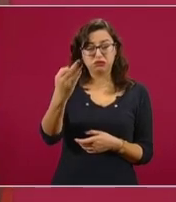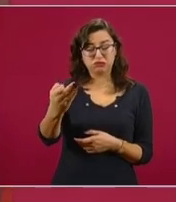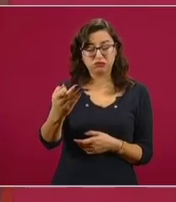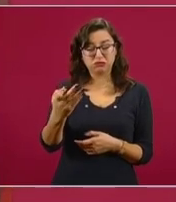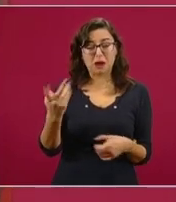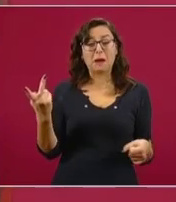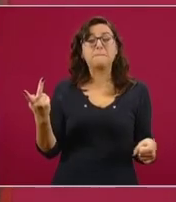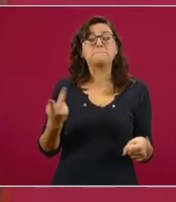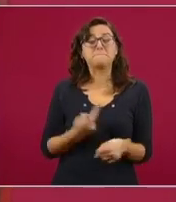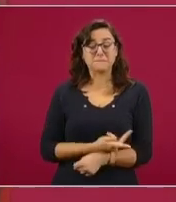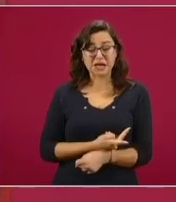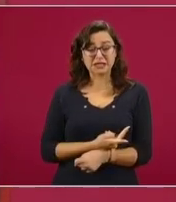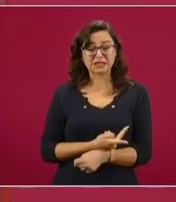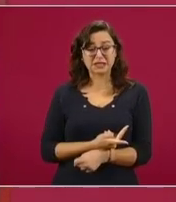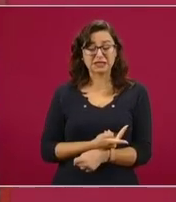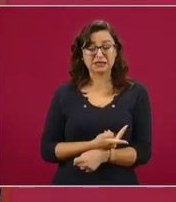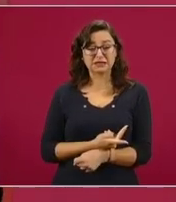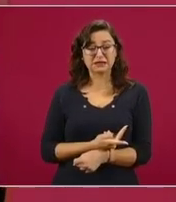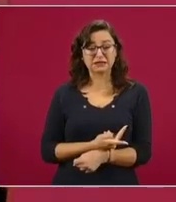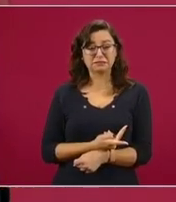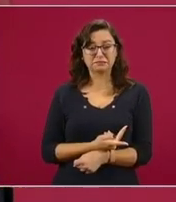se omitió